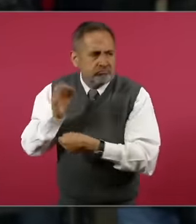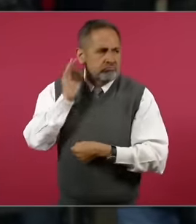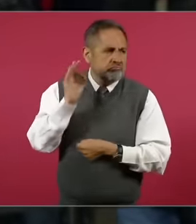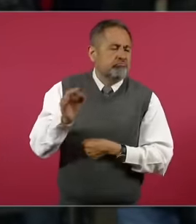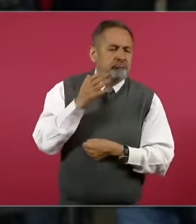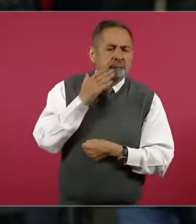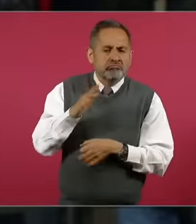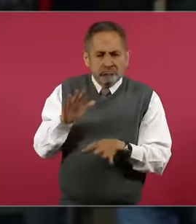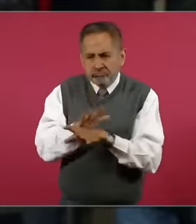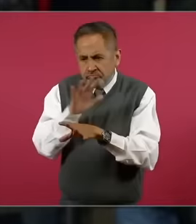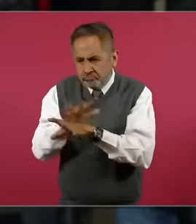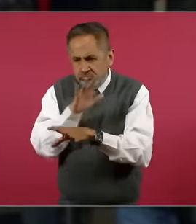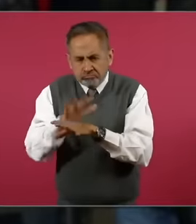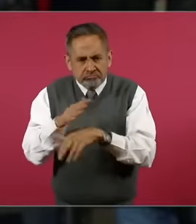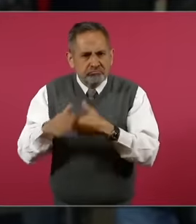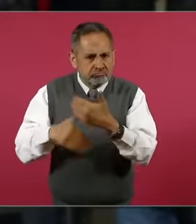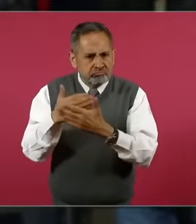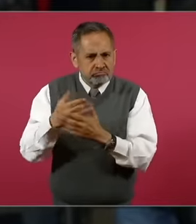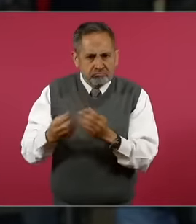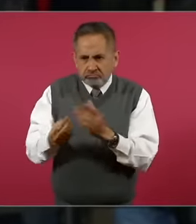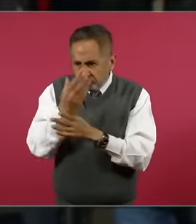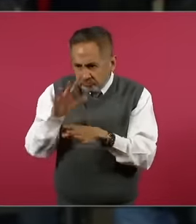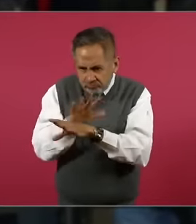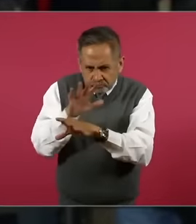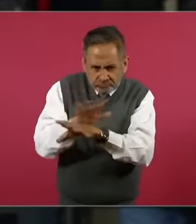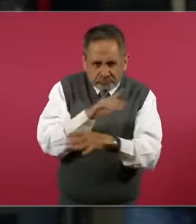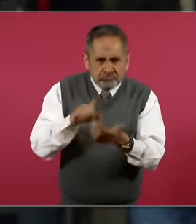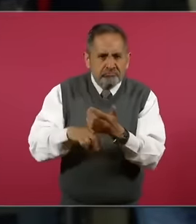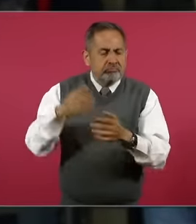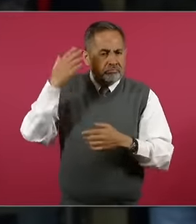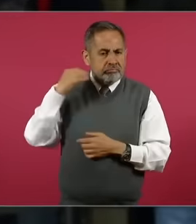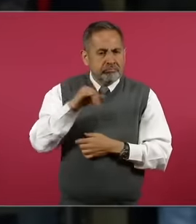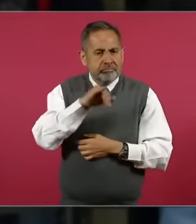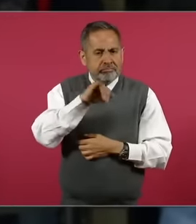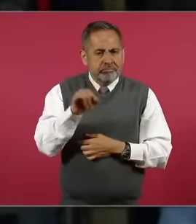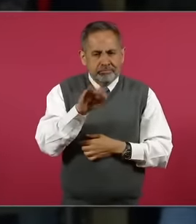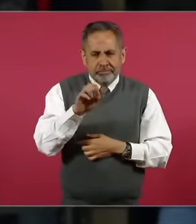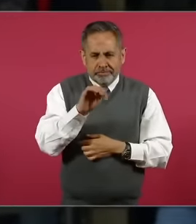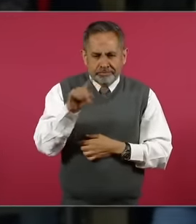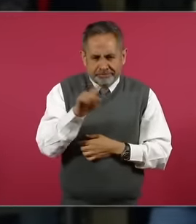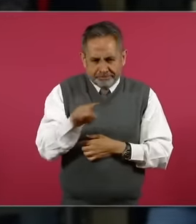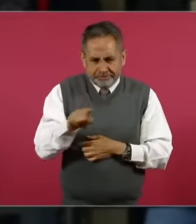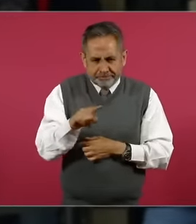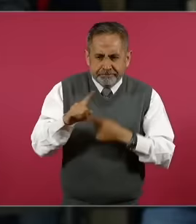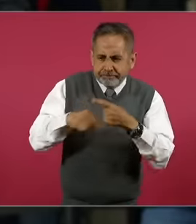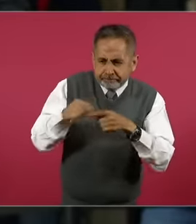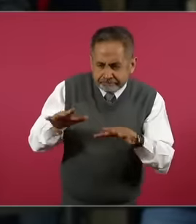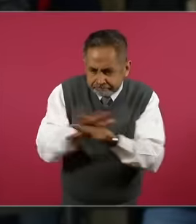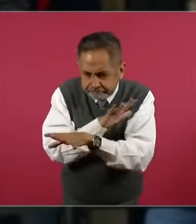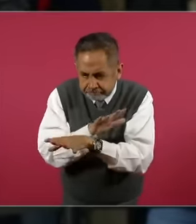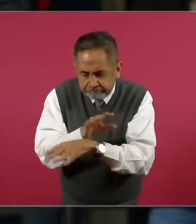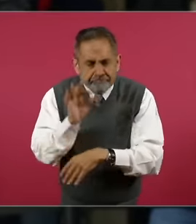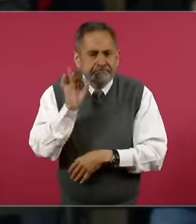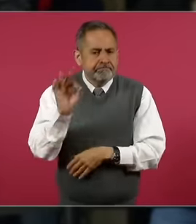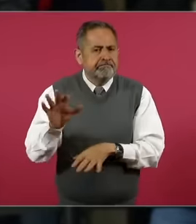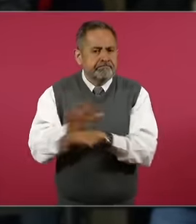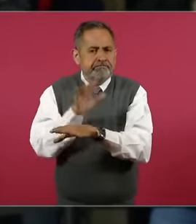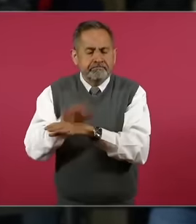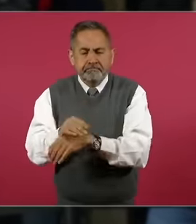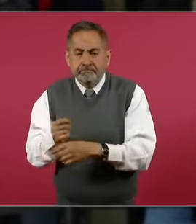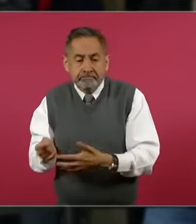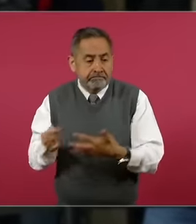19 del proyecto original cuando estaba Jiménez Pons, el proyecto como quedó. En los otros